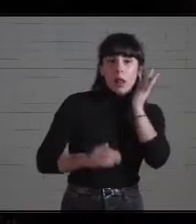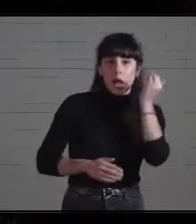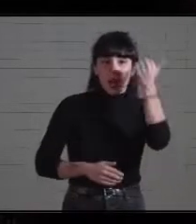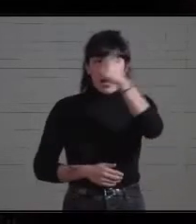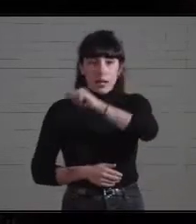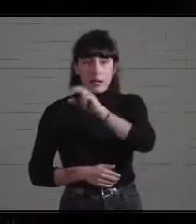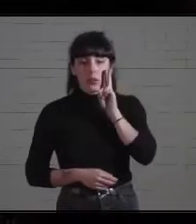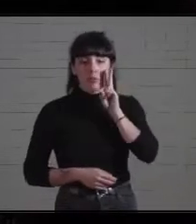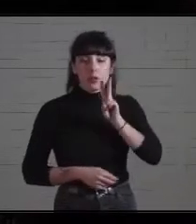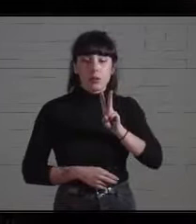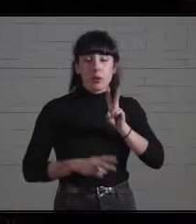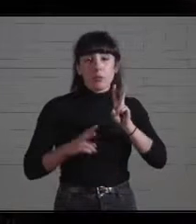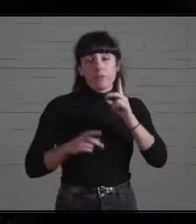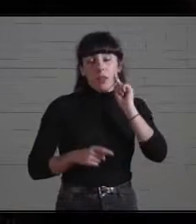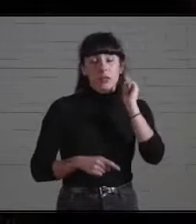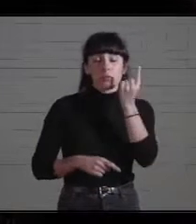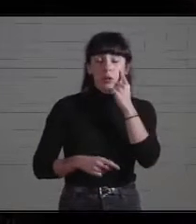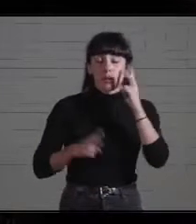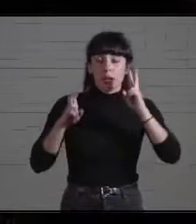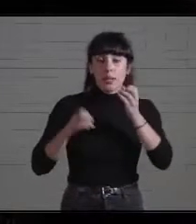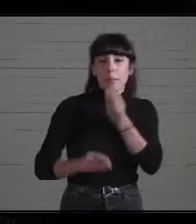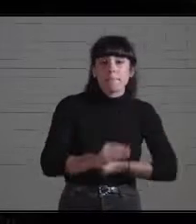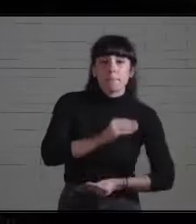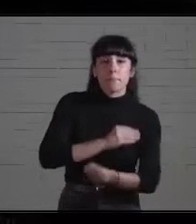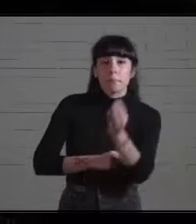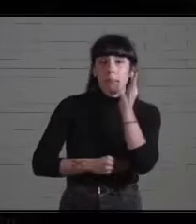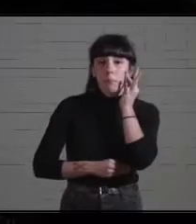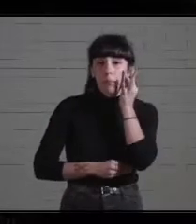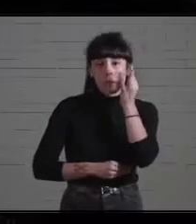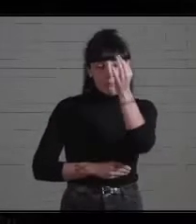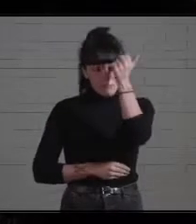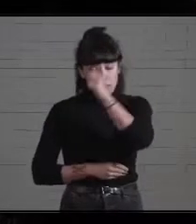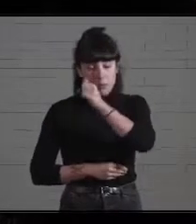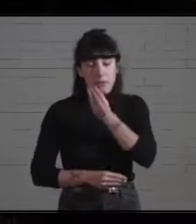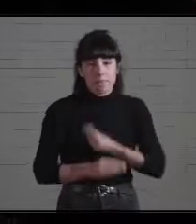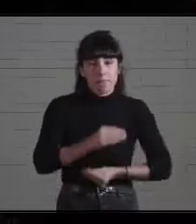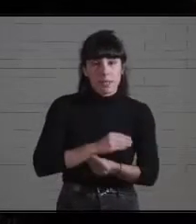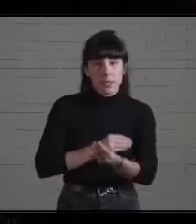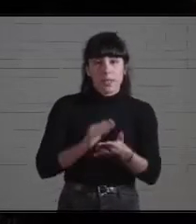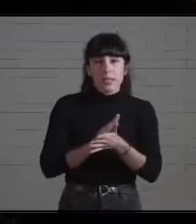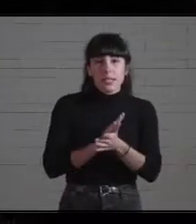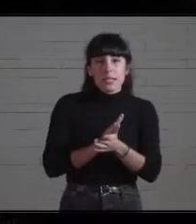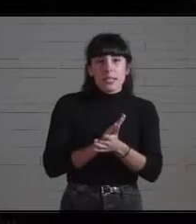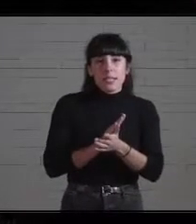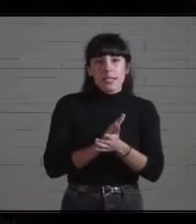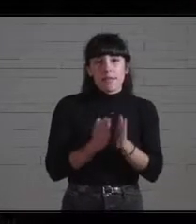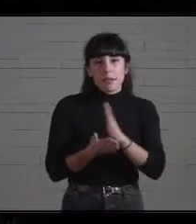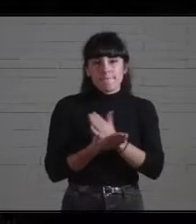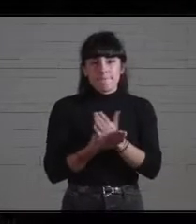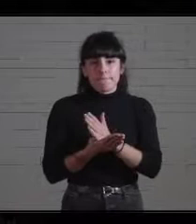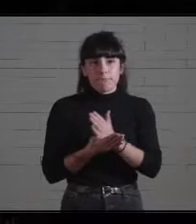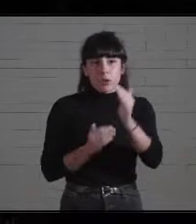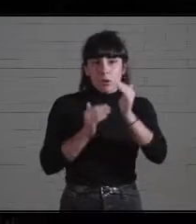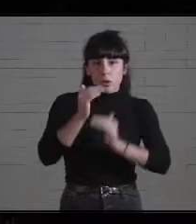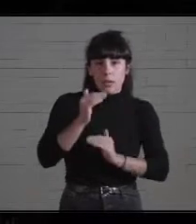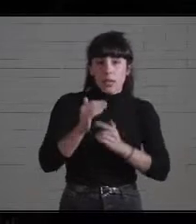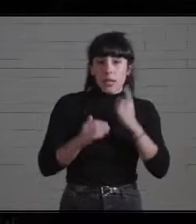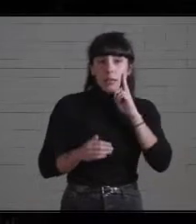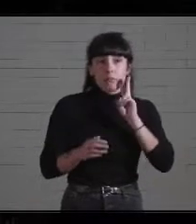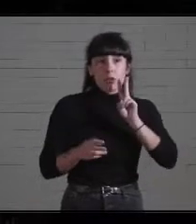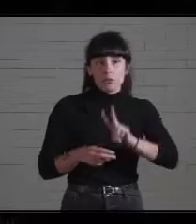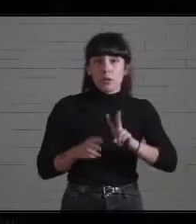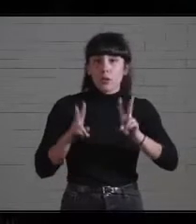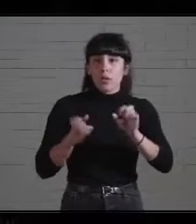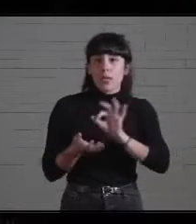la primera criatura y además es donde nuestro sistema de servicios tiene agujeros negros